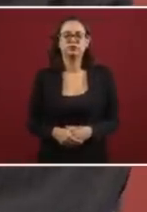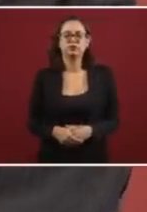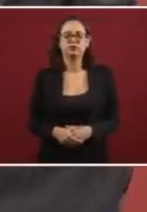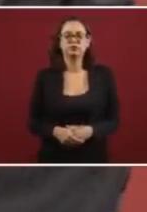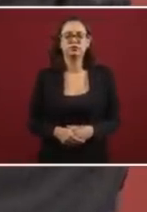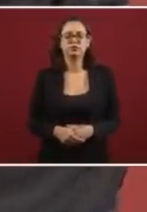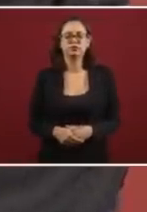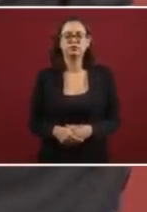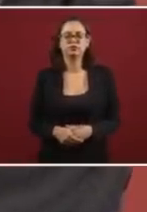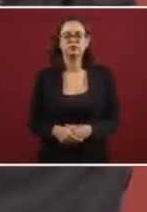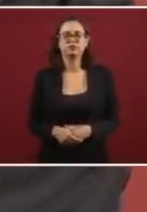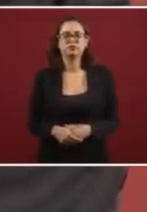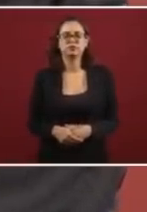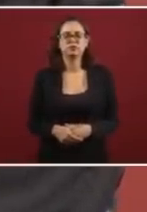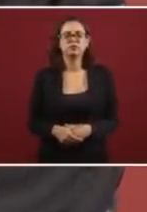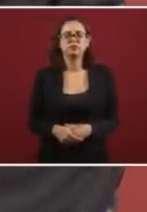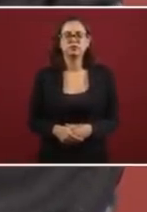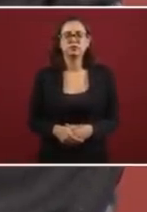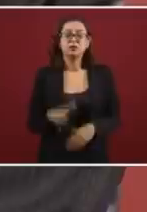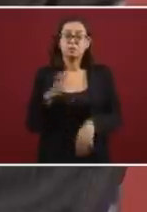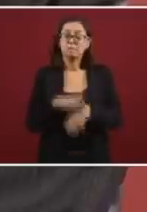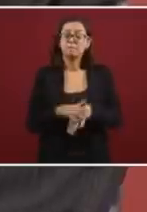que era más importante